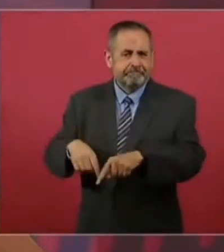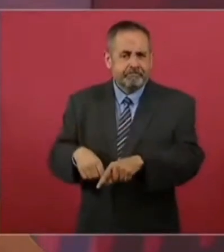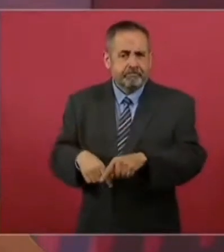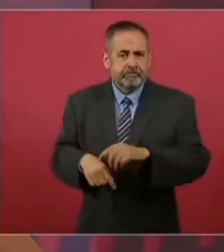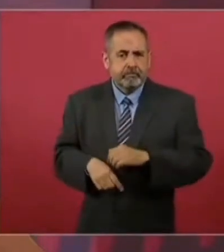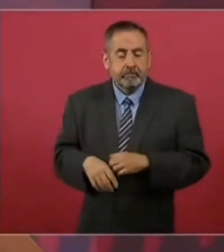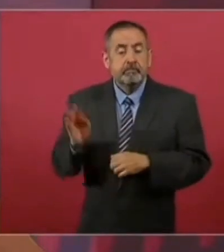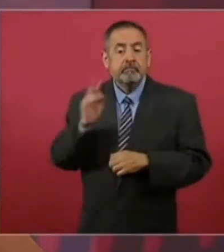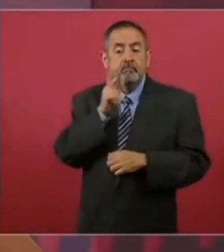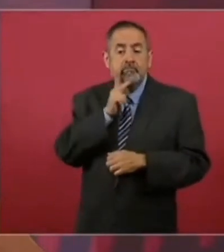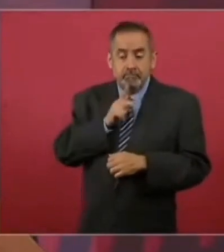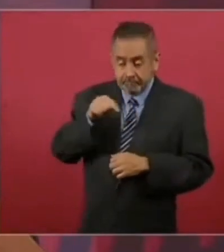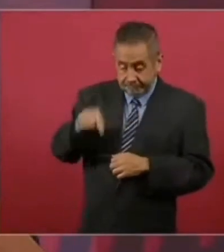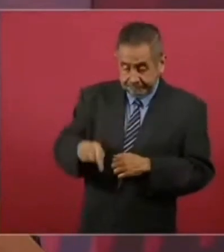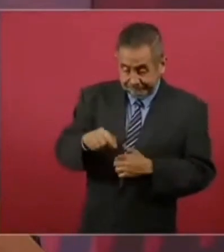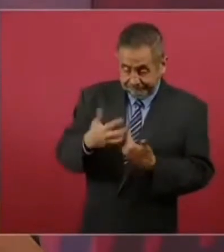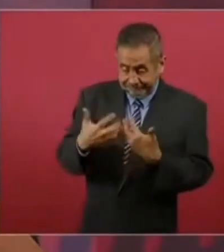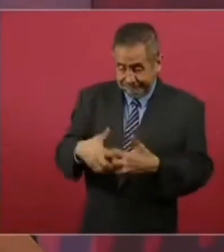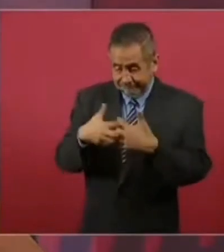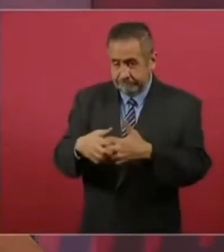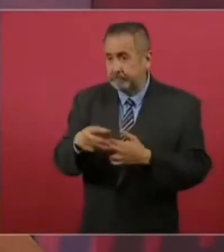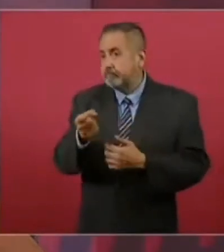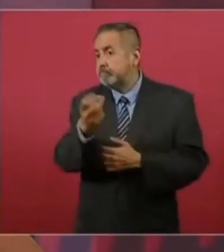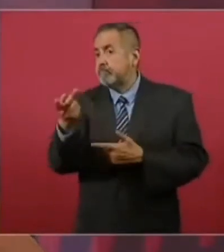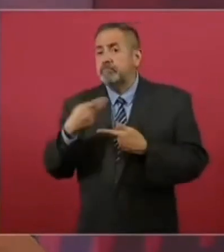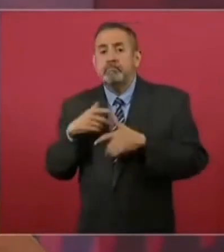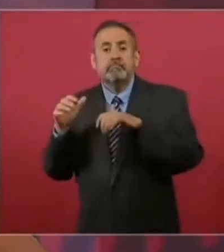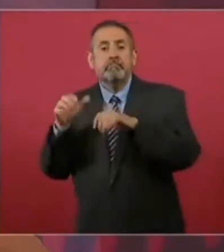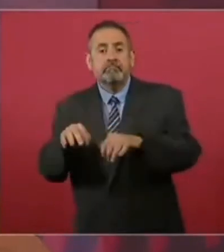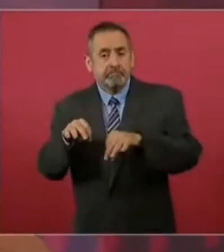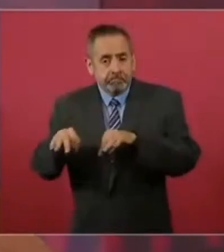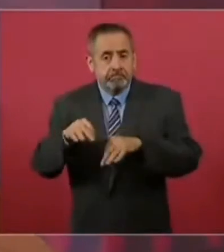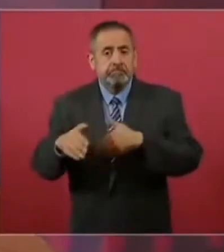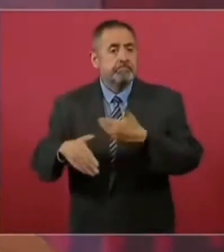si procesamos aquí la materia prima, hay empleo, hay trabajo